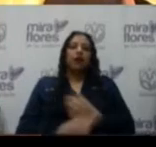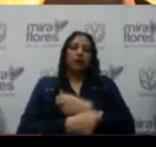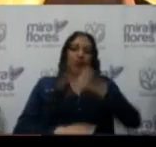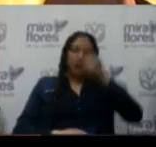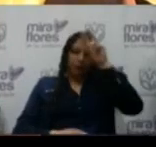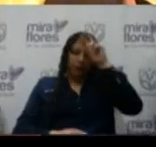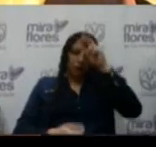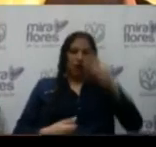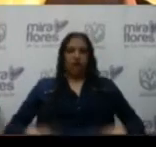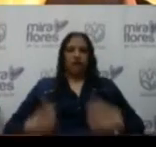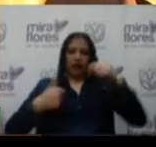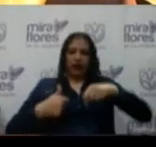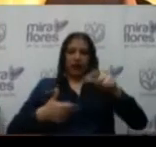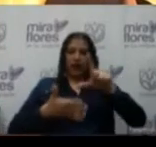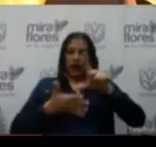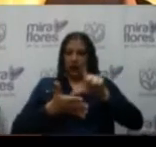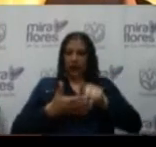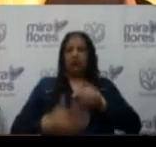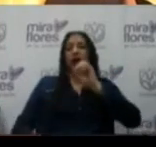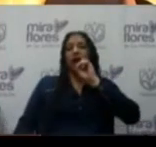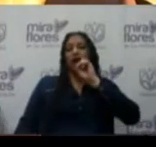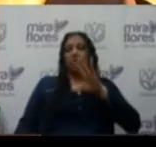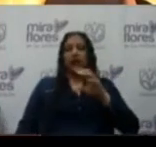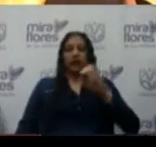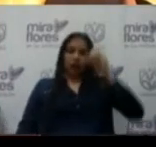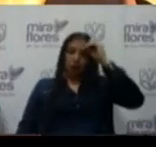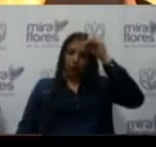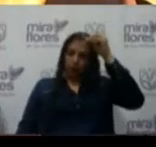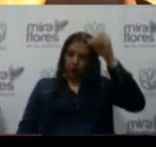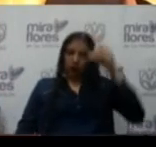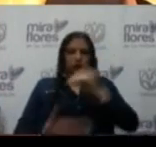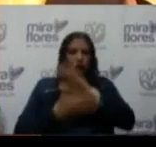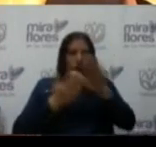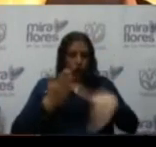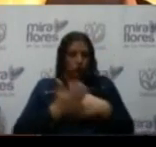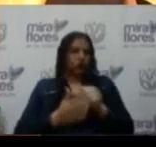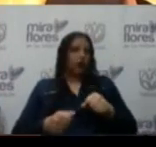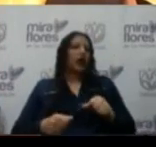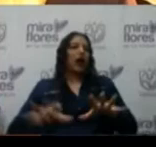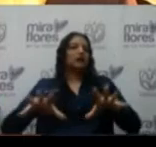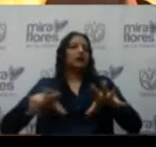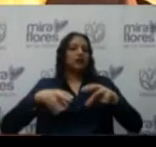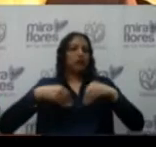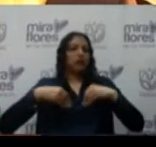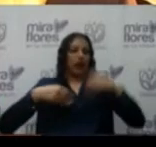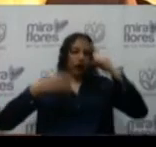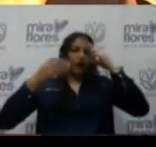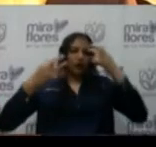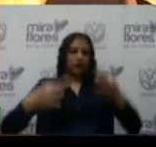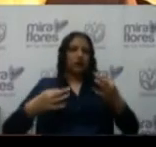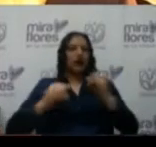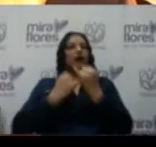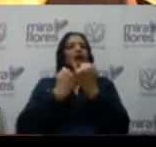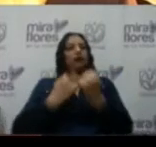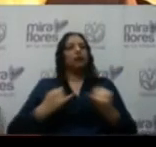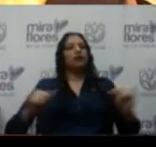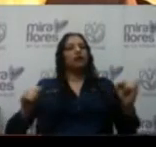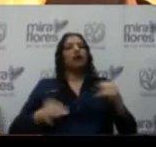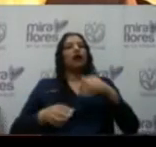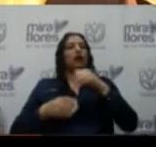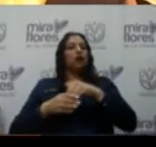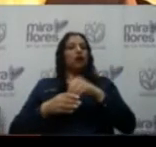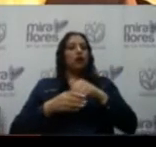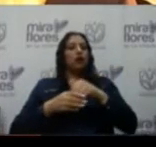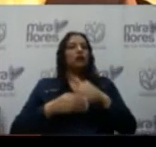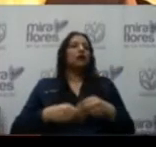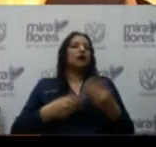esta capital expresasen si la opinión general se hallaba decidida por la independencia, cuyo voto le sirviese de norte